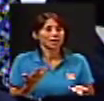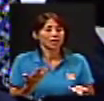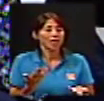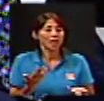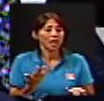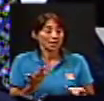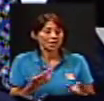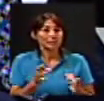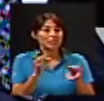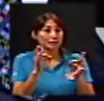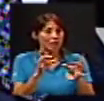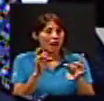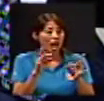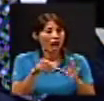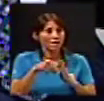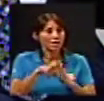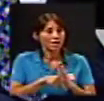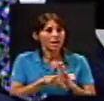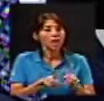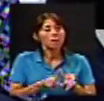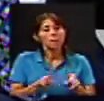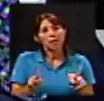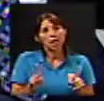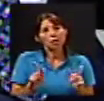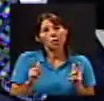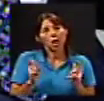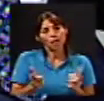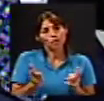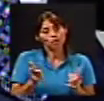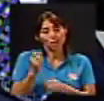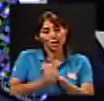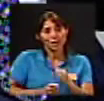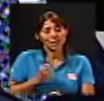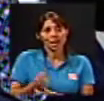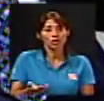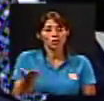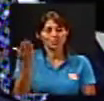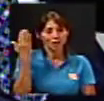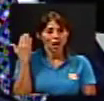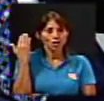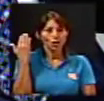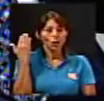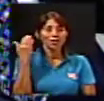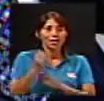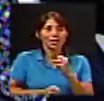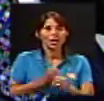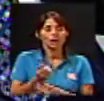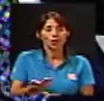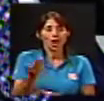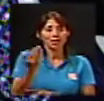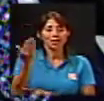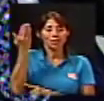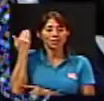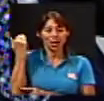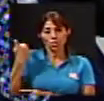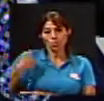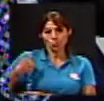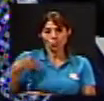es grave, pero afortunadamente el año pasado y el año antepasado don Edgar Ayales,